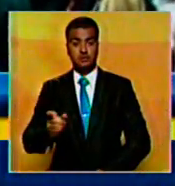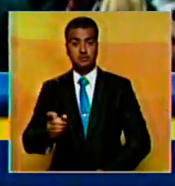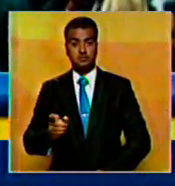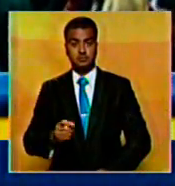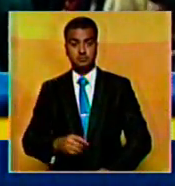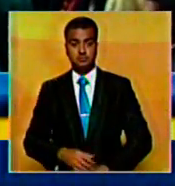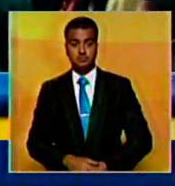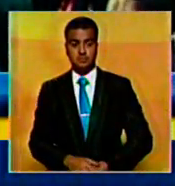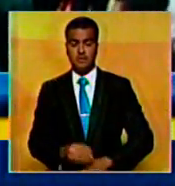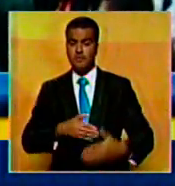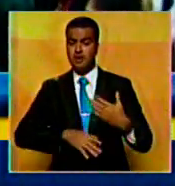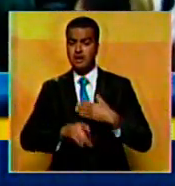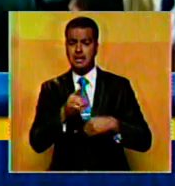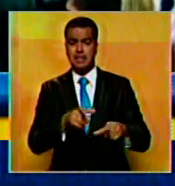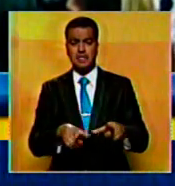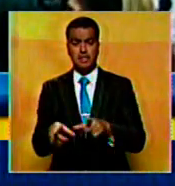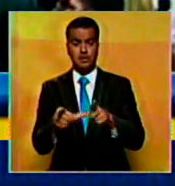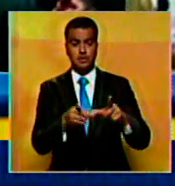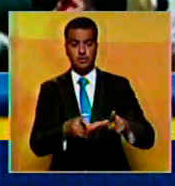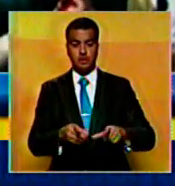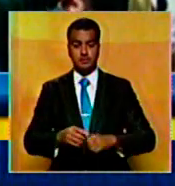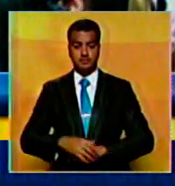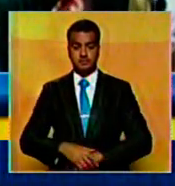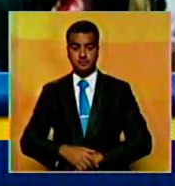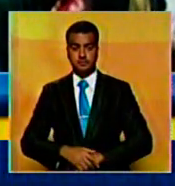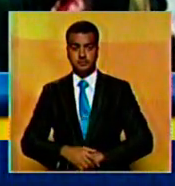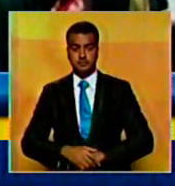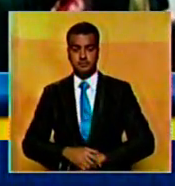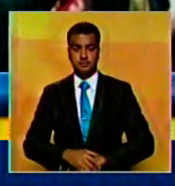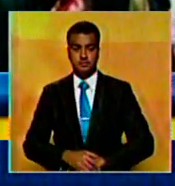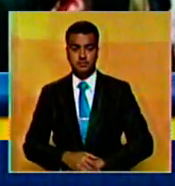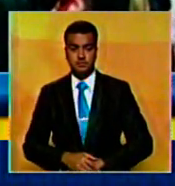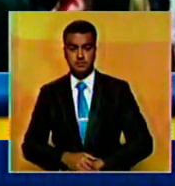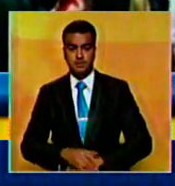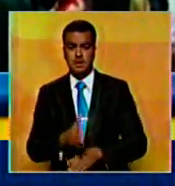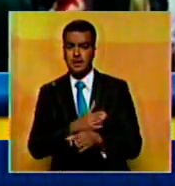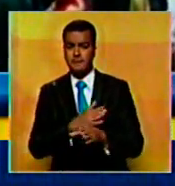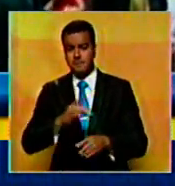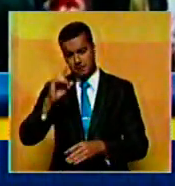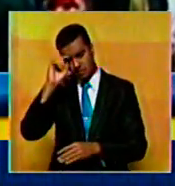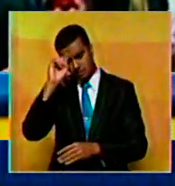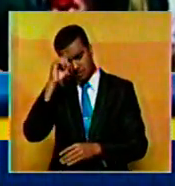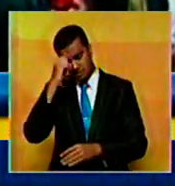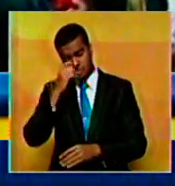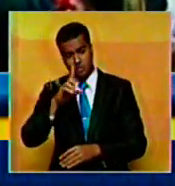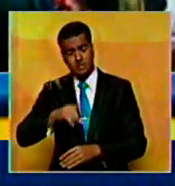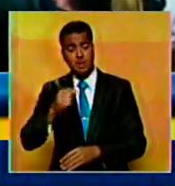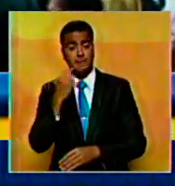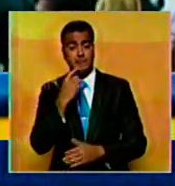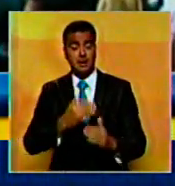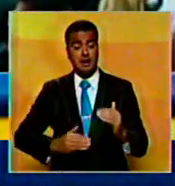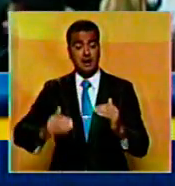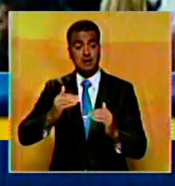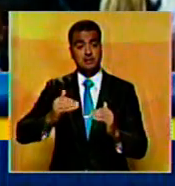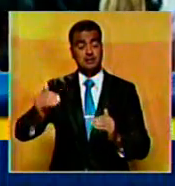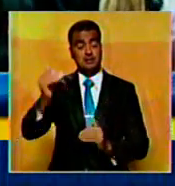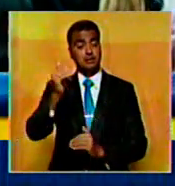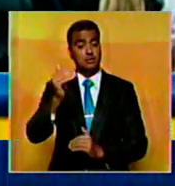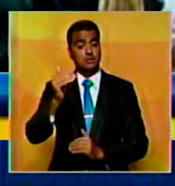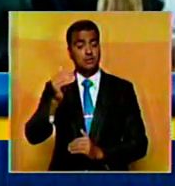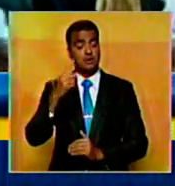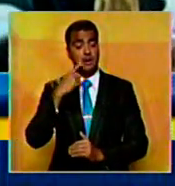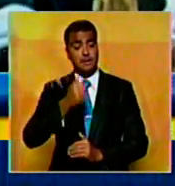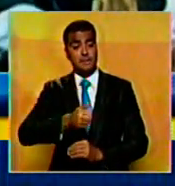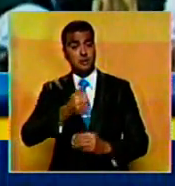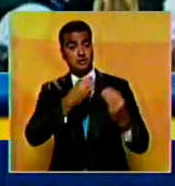que van a asistir aquí o van a venir hasta la Capilla Ardiente. Hay que recordar que Otaiza fue recientemente ascendido a mayor